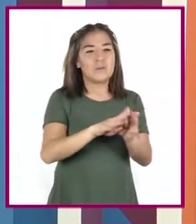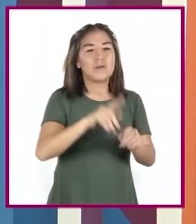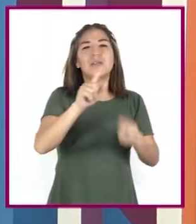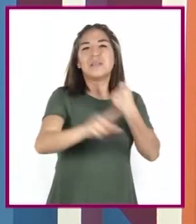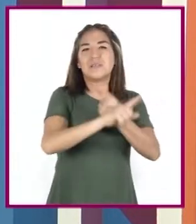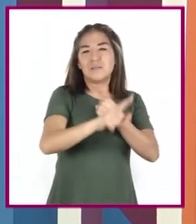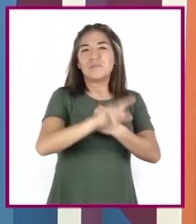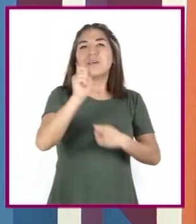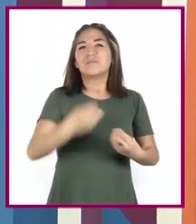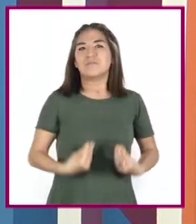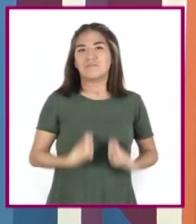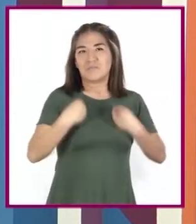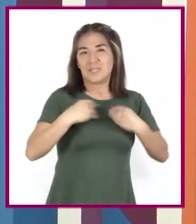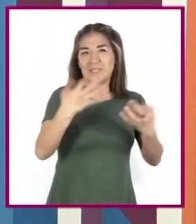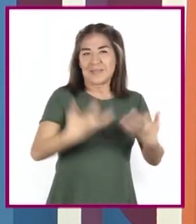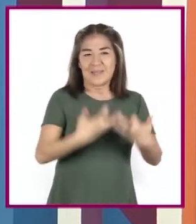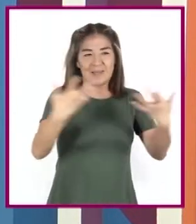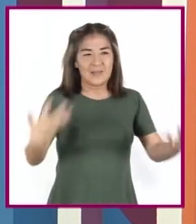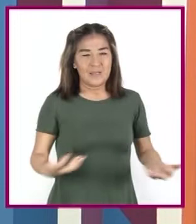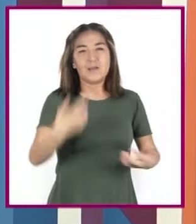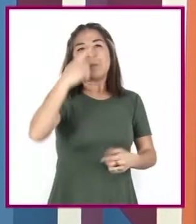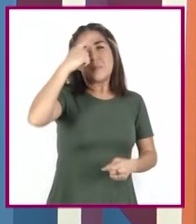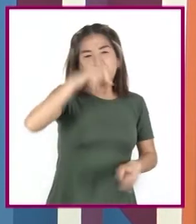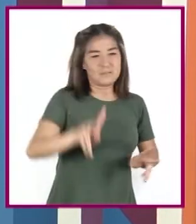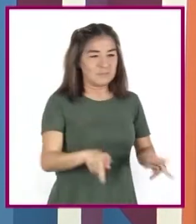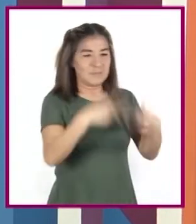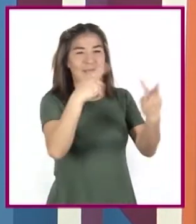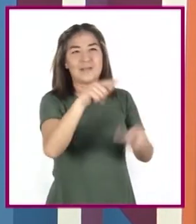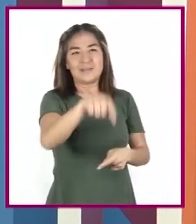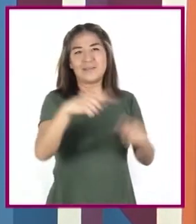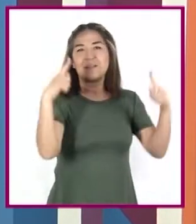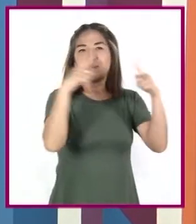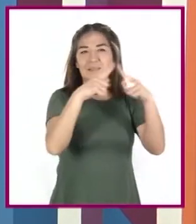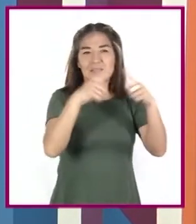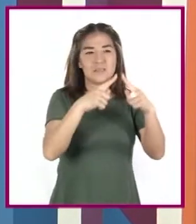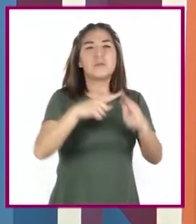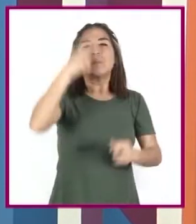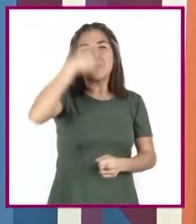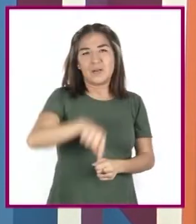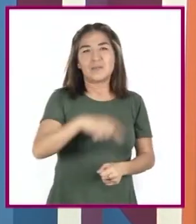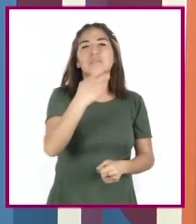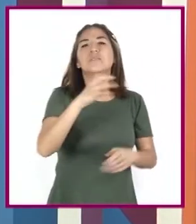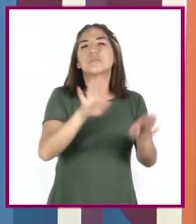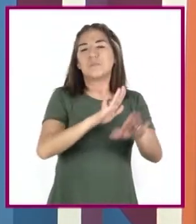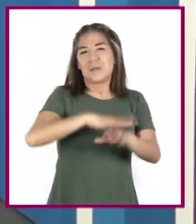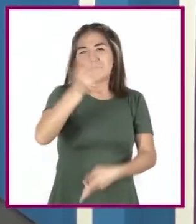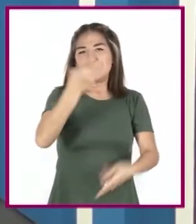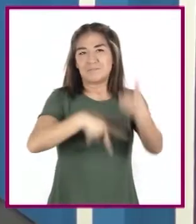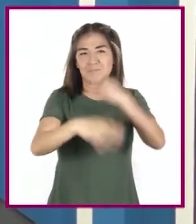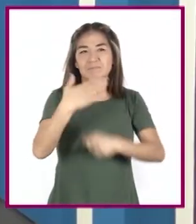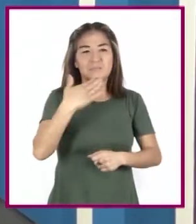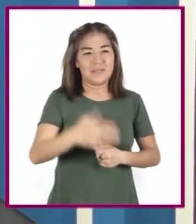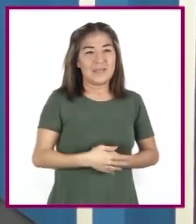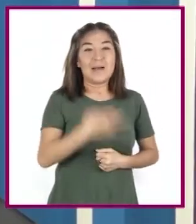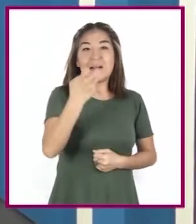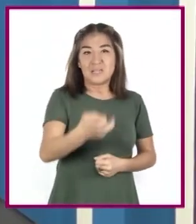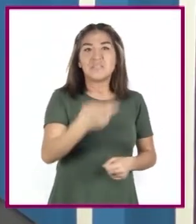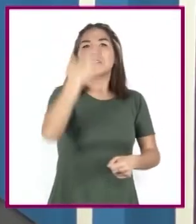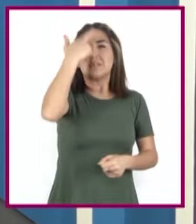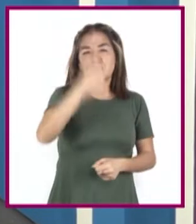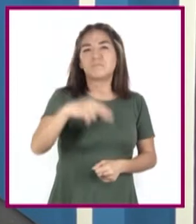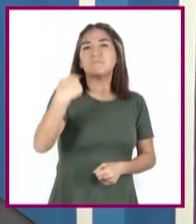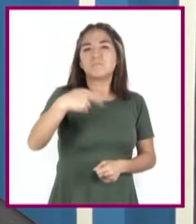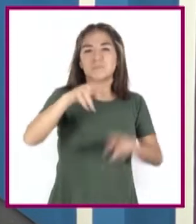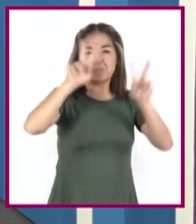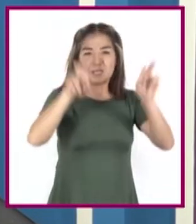las propiedades, es decir, que se pusieran en venta las tierras de la Iglesia a fin de hacerlas productivas. Todo esto provocó la